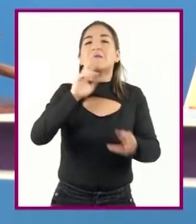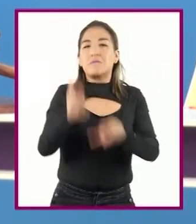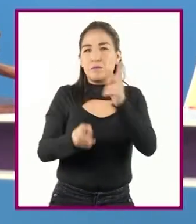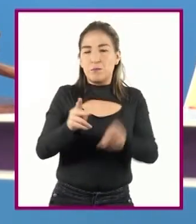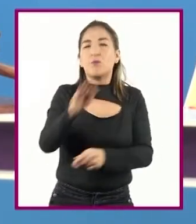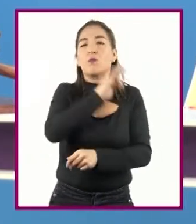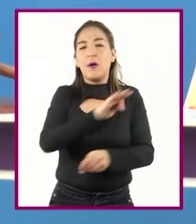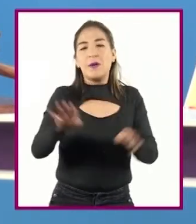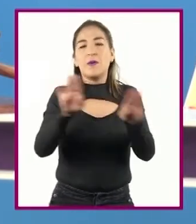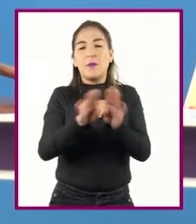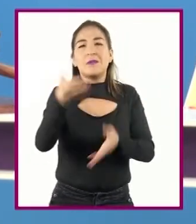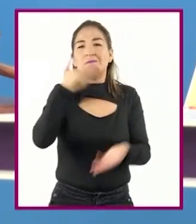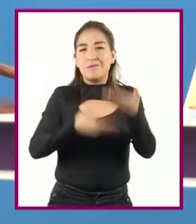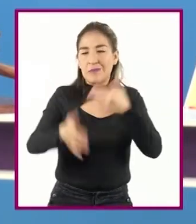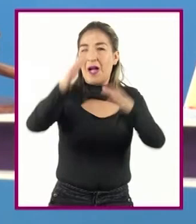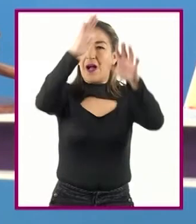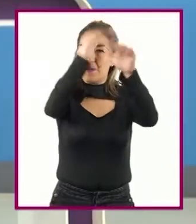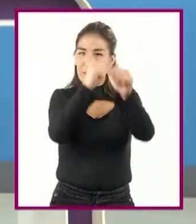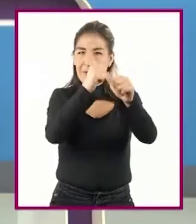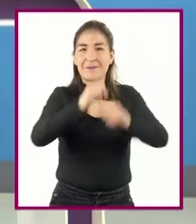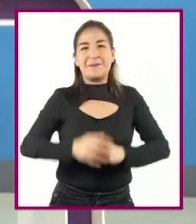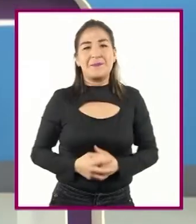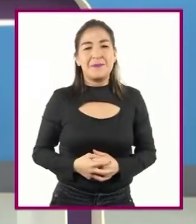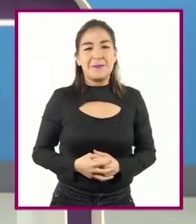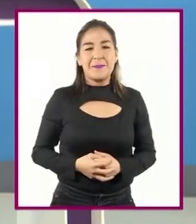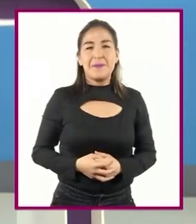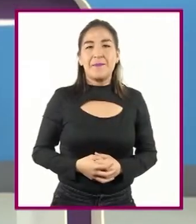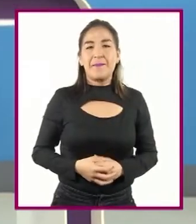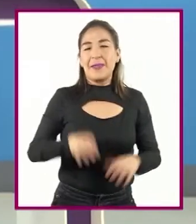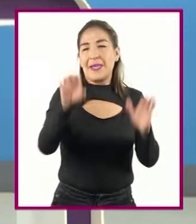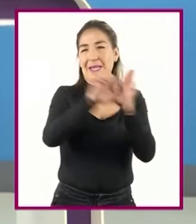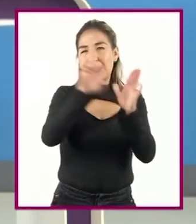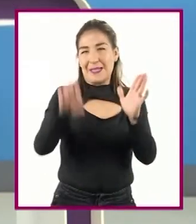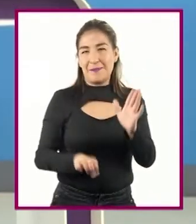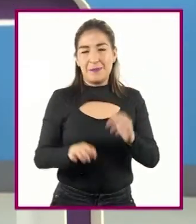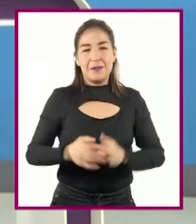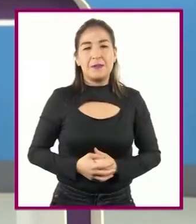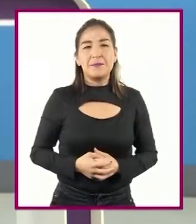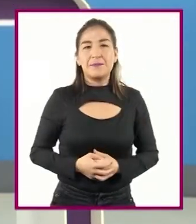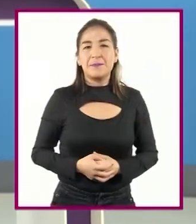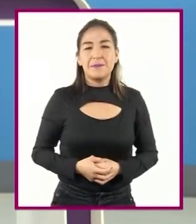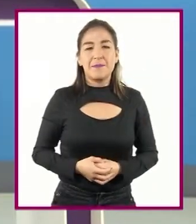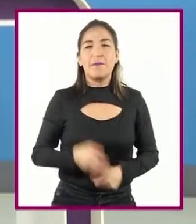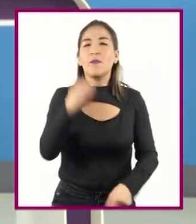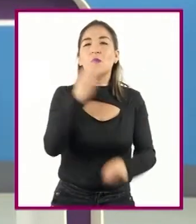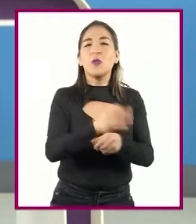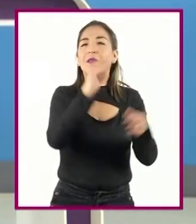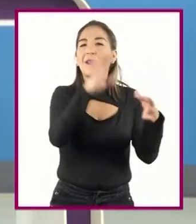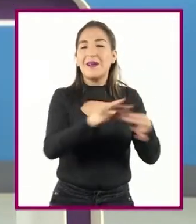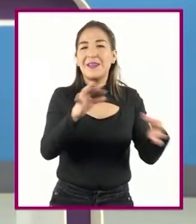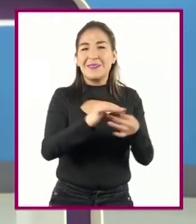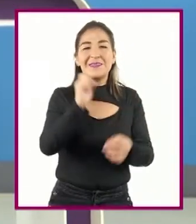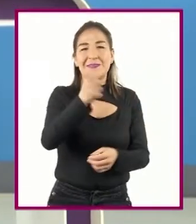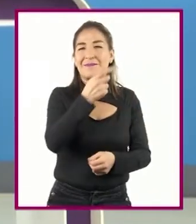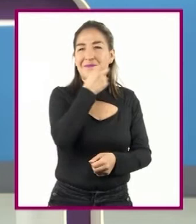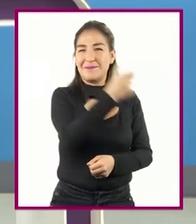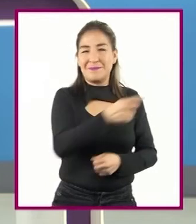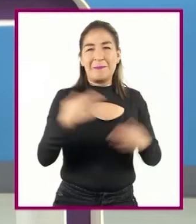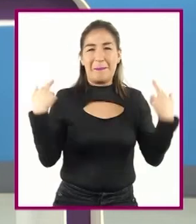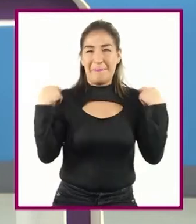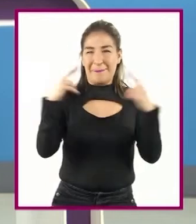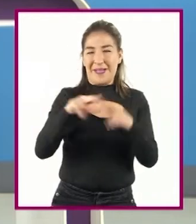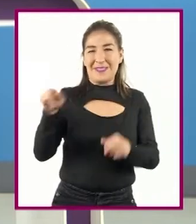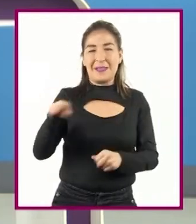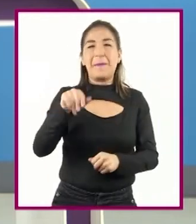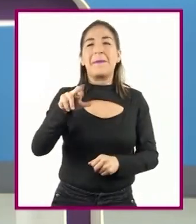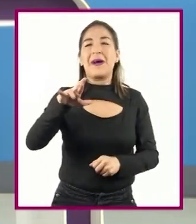un consenso o acuerdo. Por ejemplo, en la situación que nos ha comentado la maestra